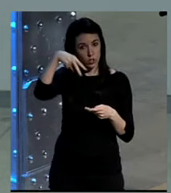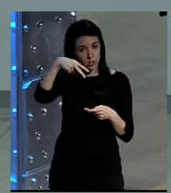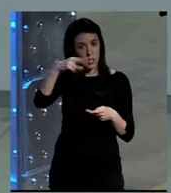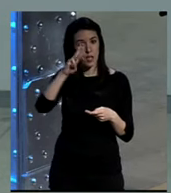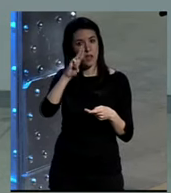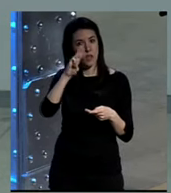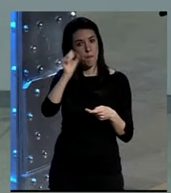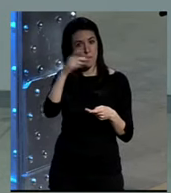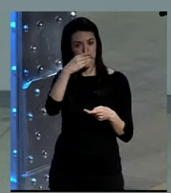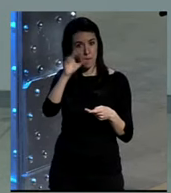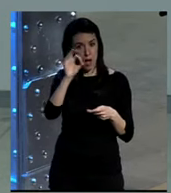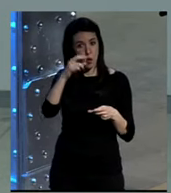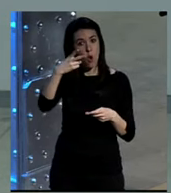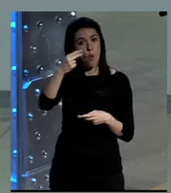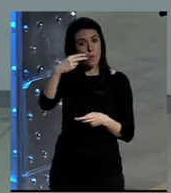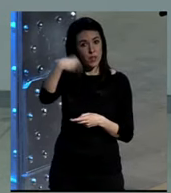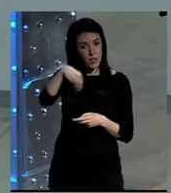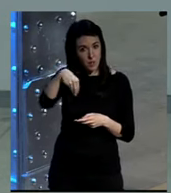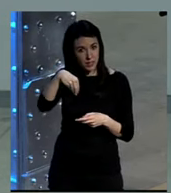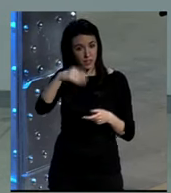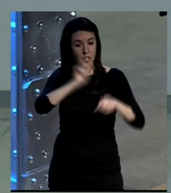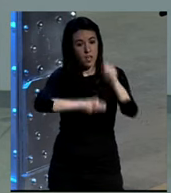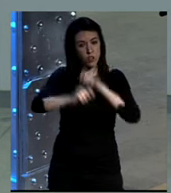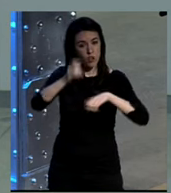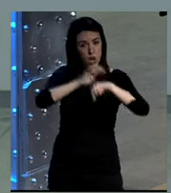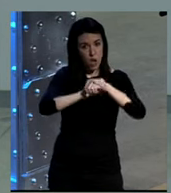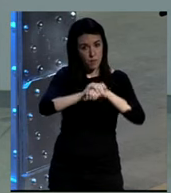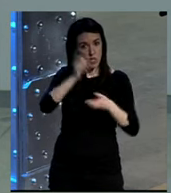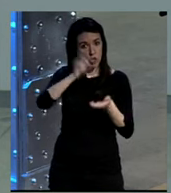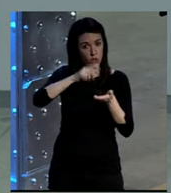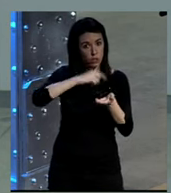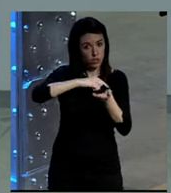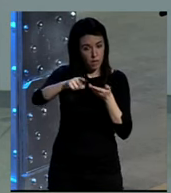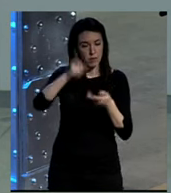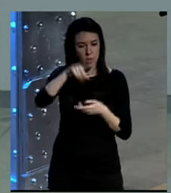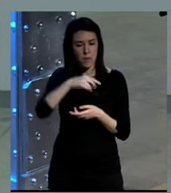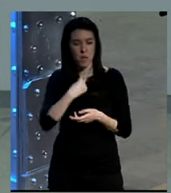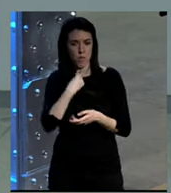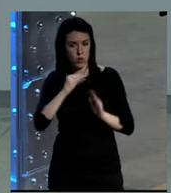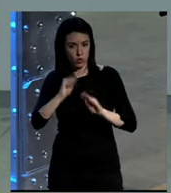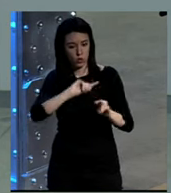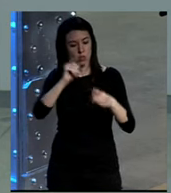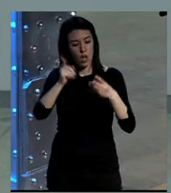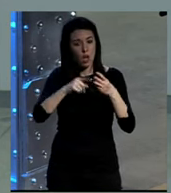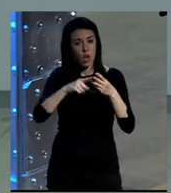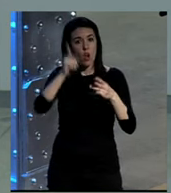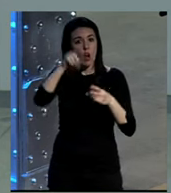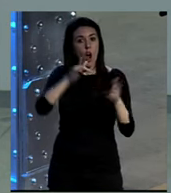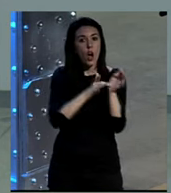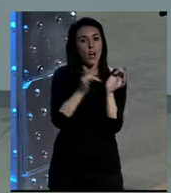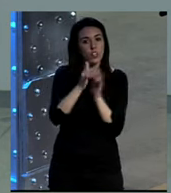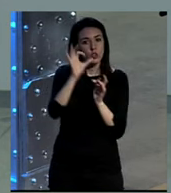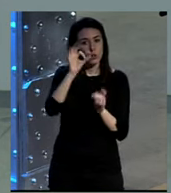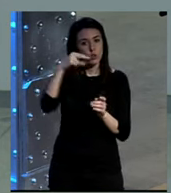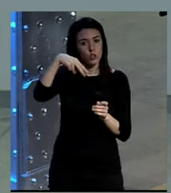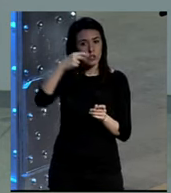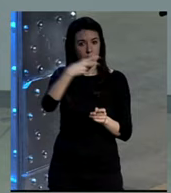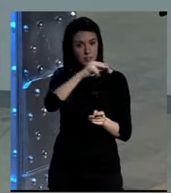Amigos del Telégrafo, pues hará también una intervención. Después Agustín le dará paso a Jesús Sánchez Millana, que